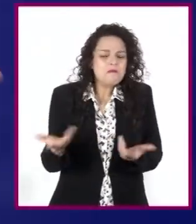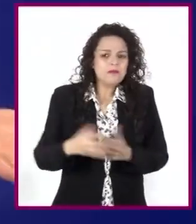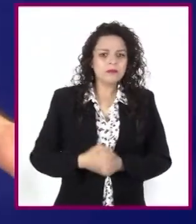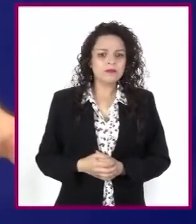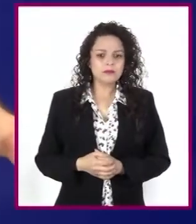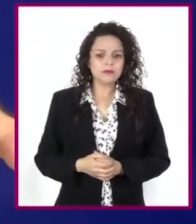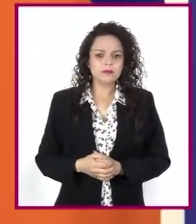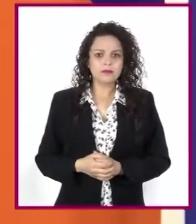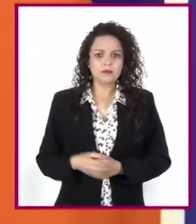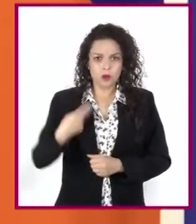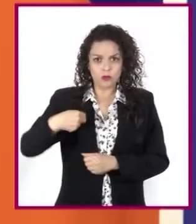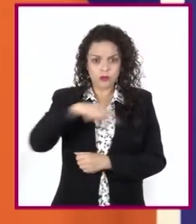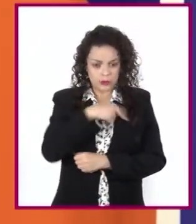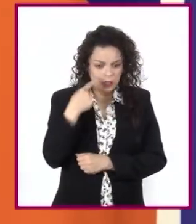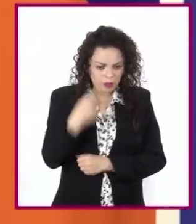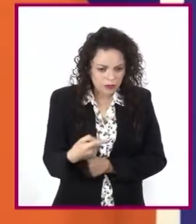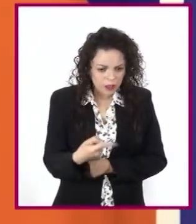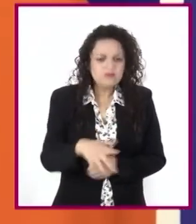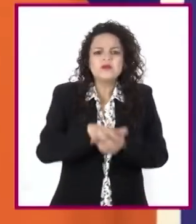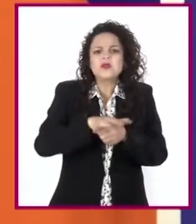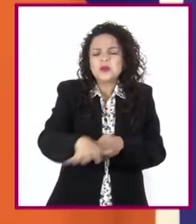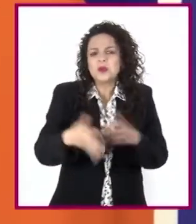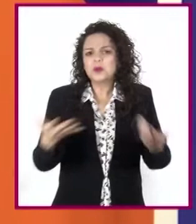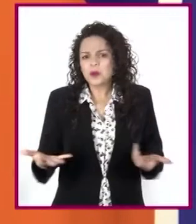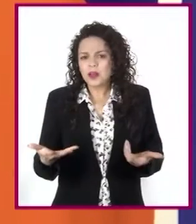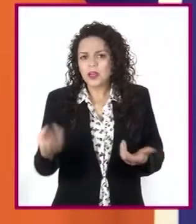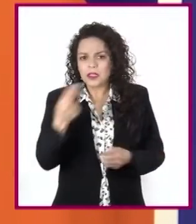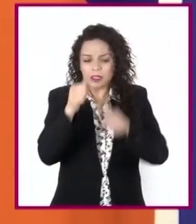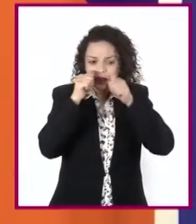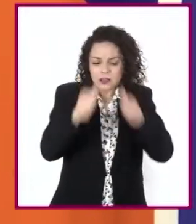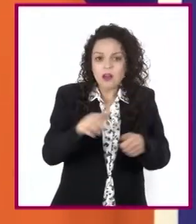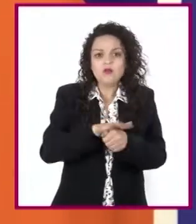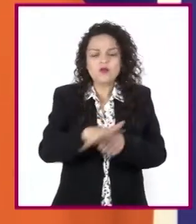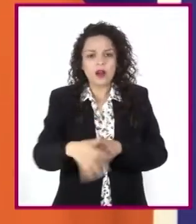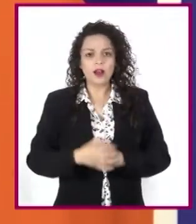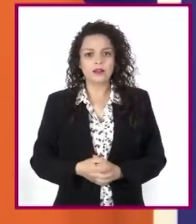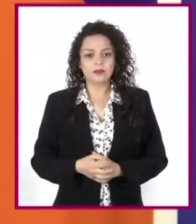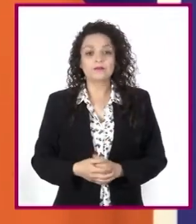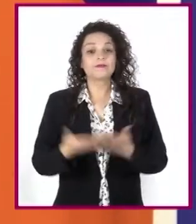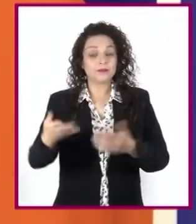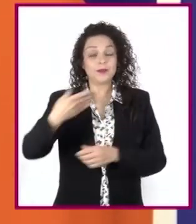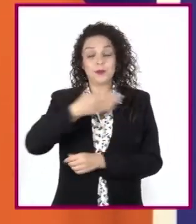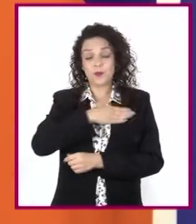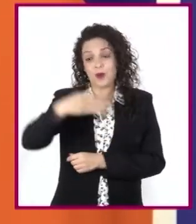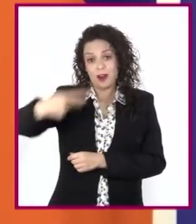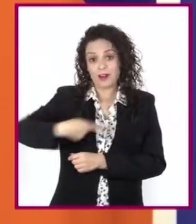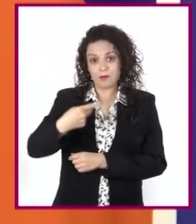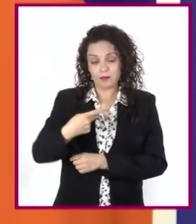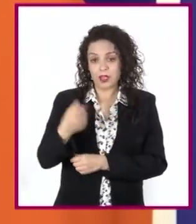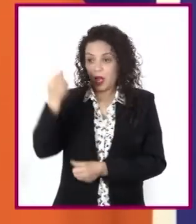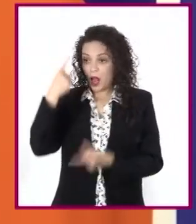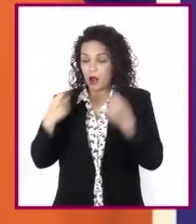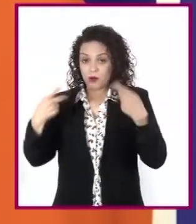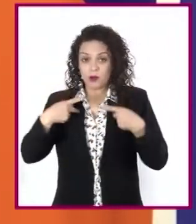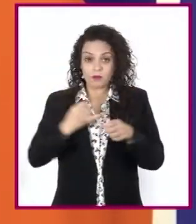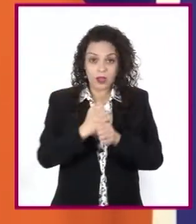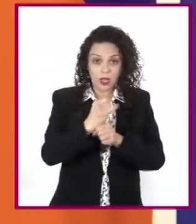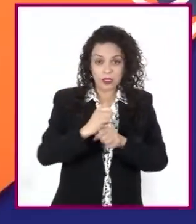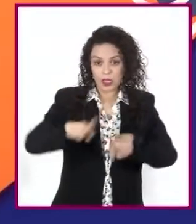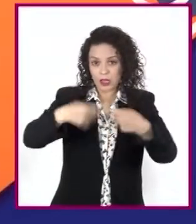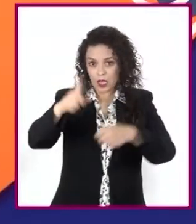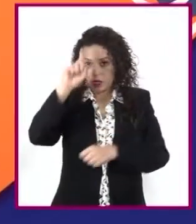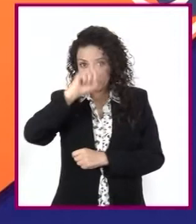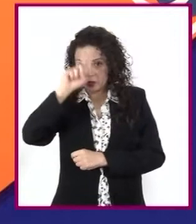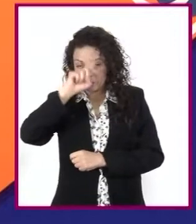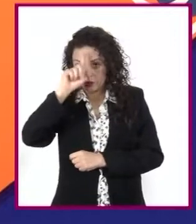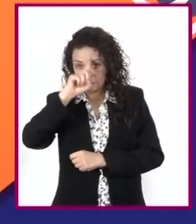nos tenemos que fijar? Buena pregunta. Te daré algunas recomendaciones que las y los investigadores suelen